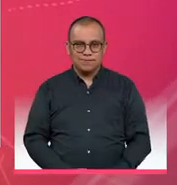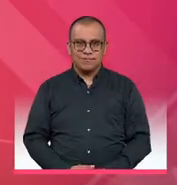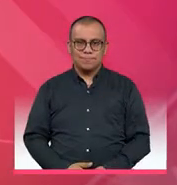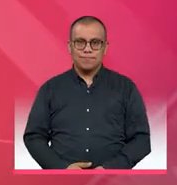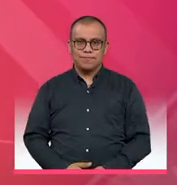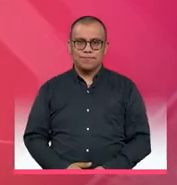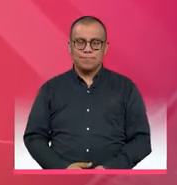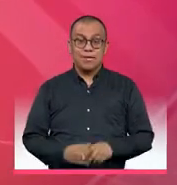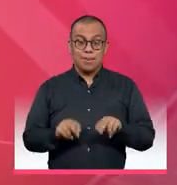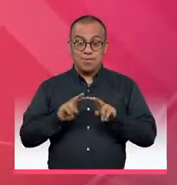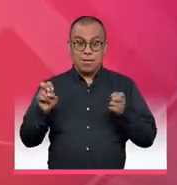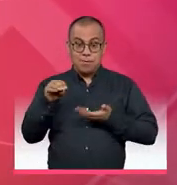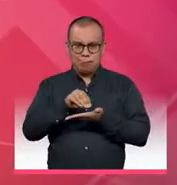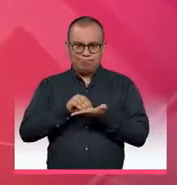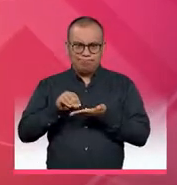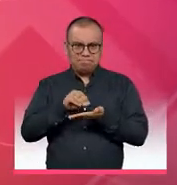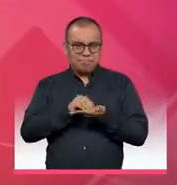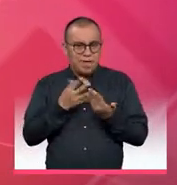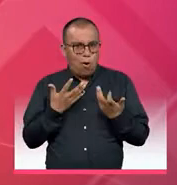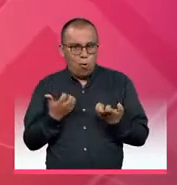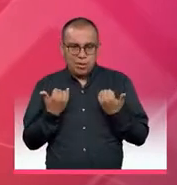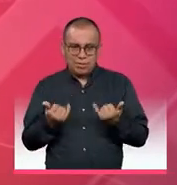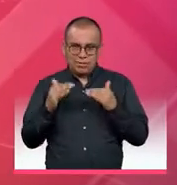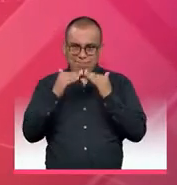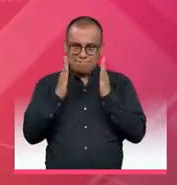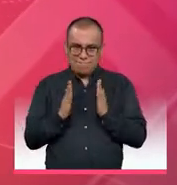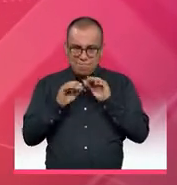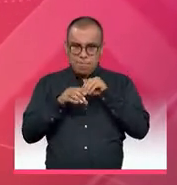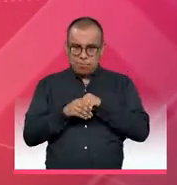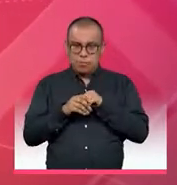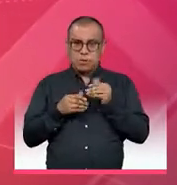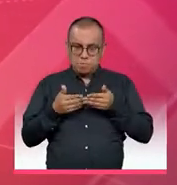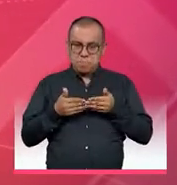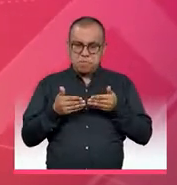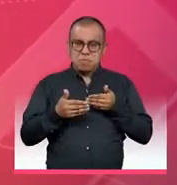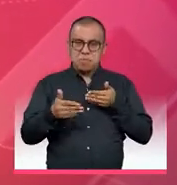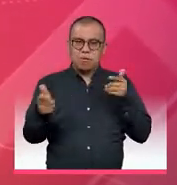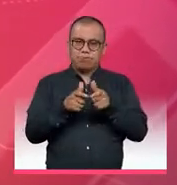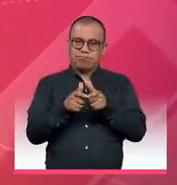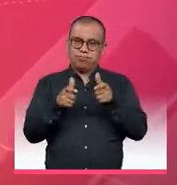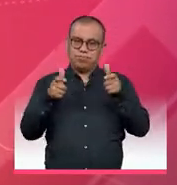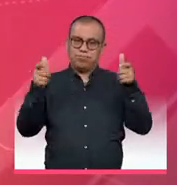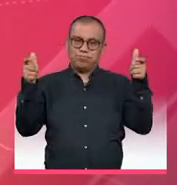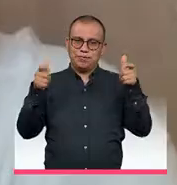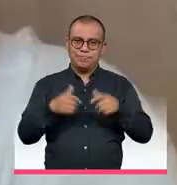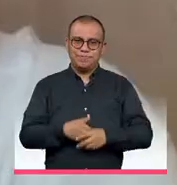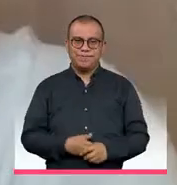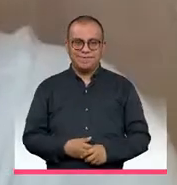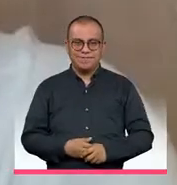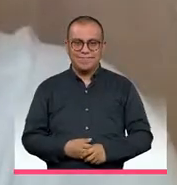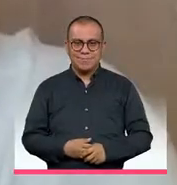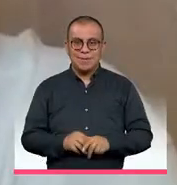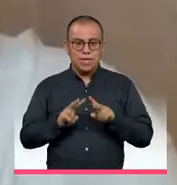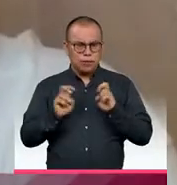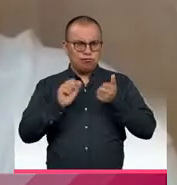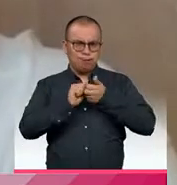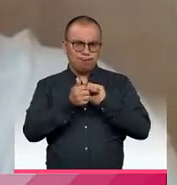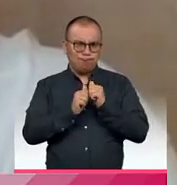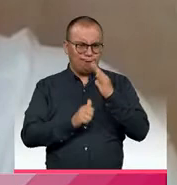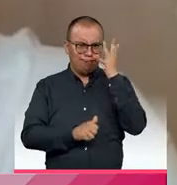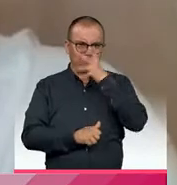322-700-2879. El ajedrez ha sumado muchos adeptos durante la cuarentena y Joshua espera que las cifras sigan creciendo. Realmente es un deporte muy bonito